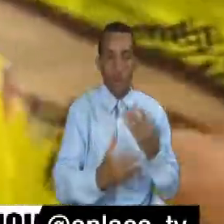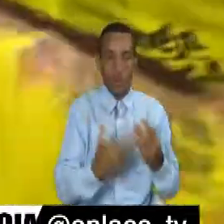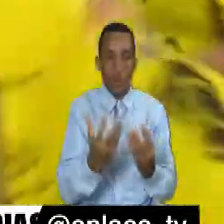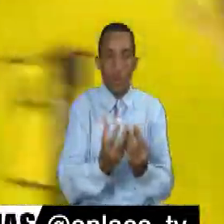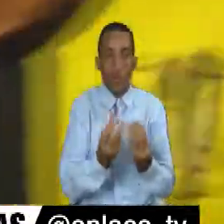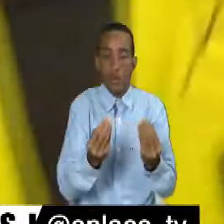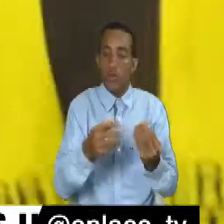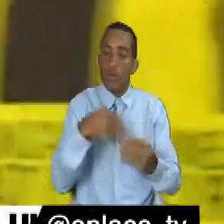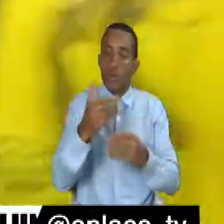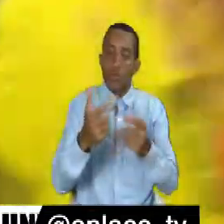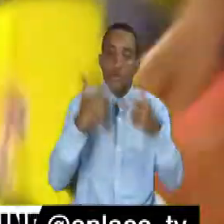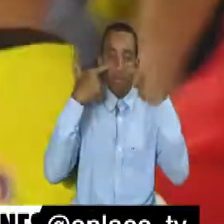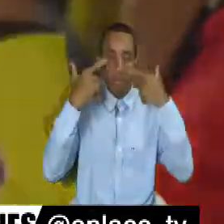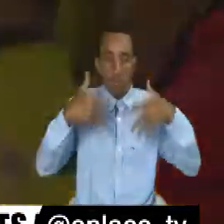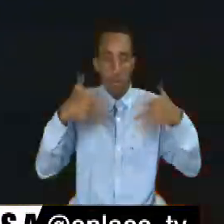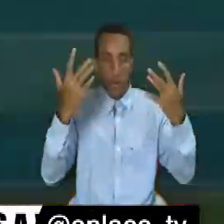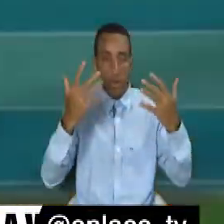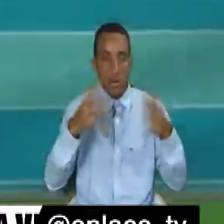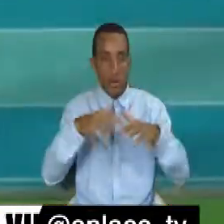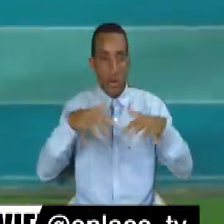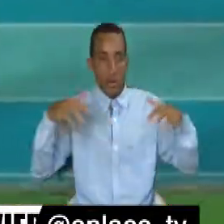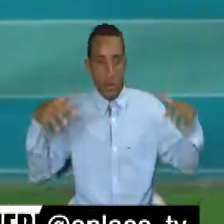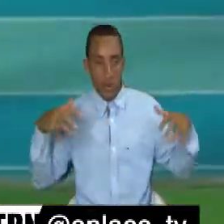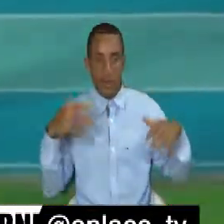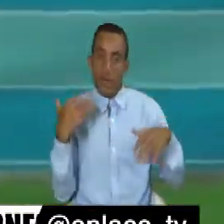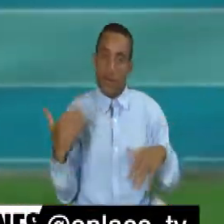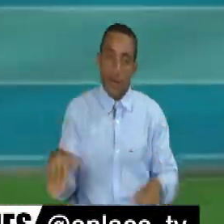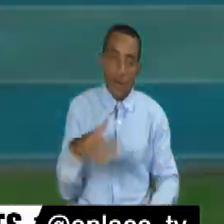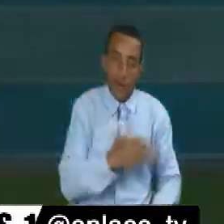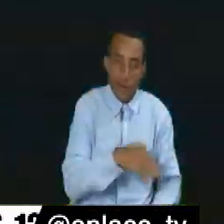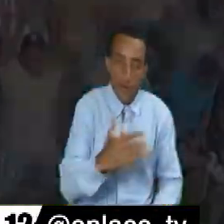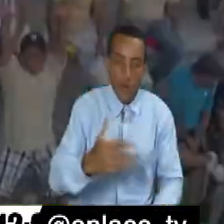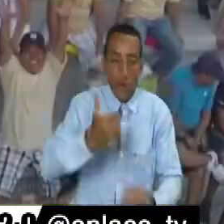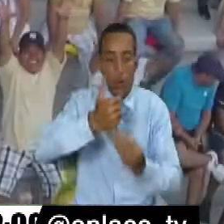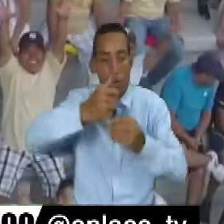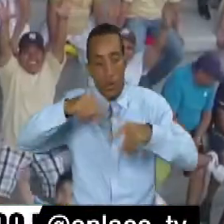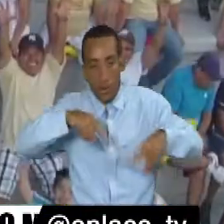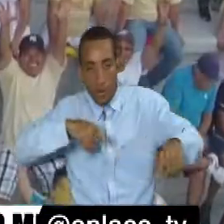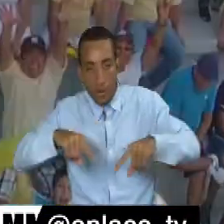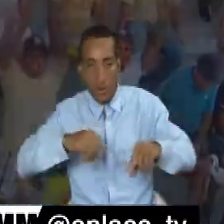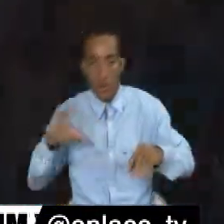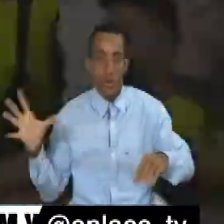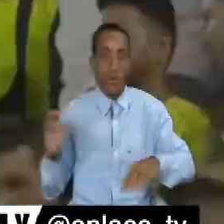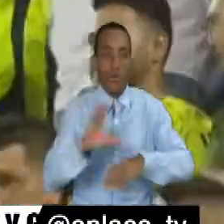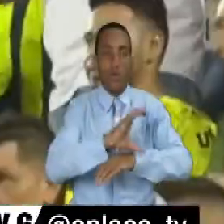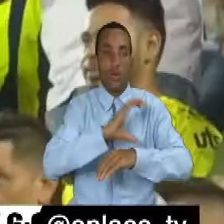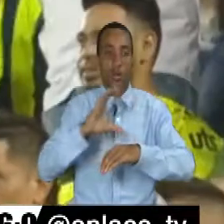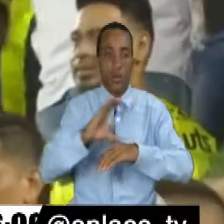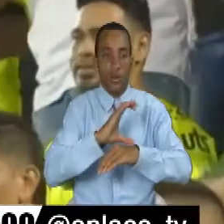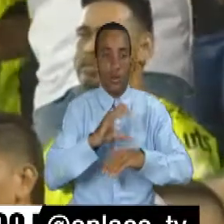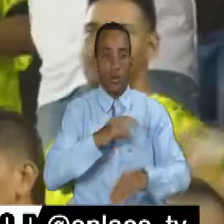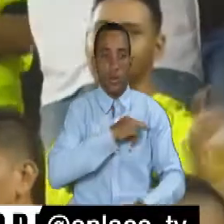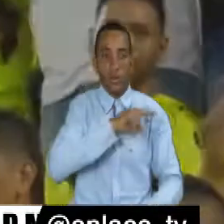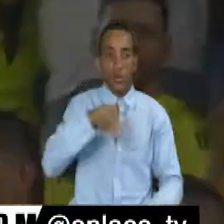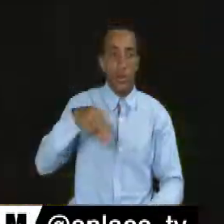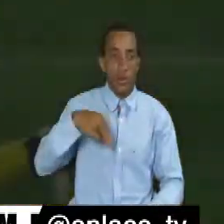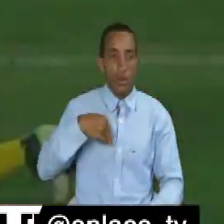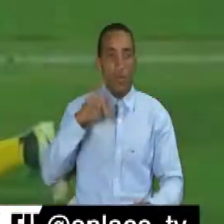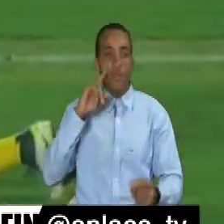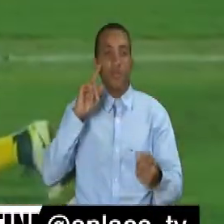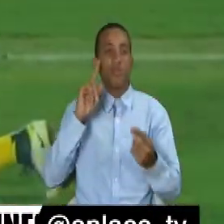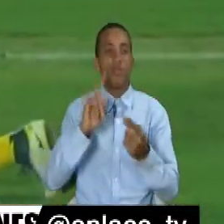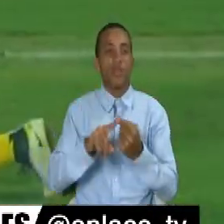inmenso. Afición, jugadores, directivos y toda una ciudad. Estamos juntos con un solo